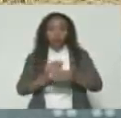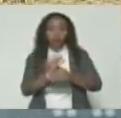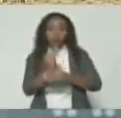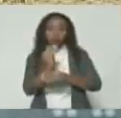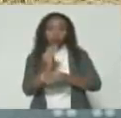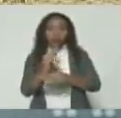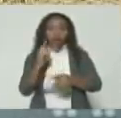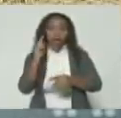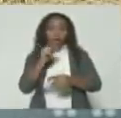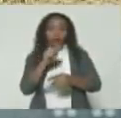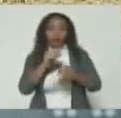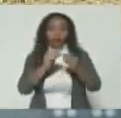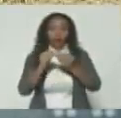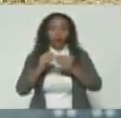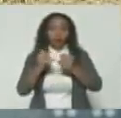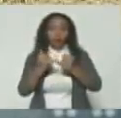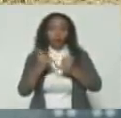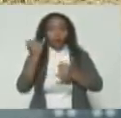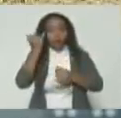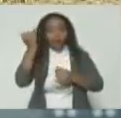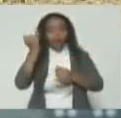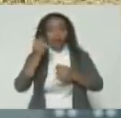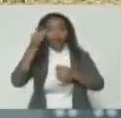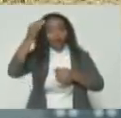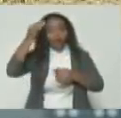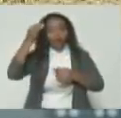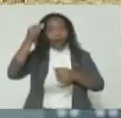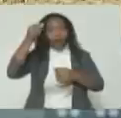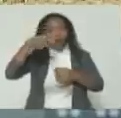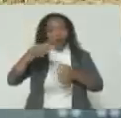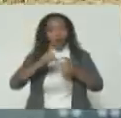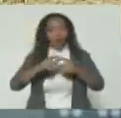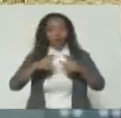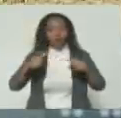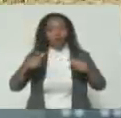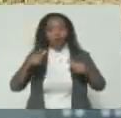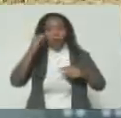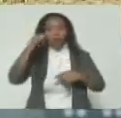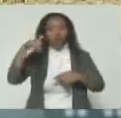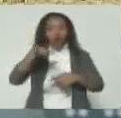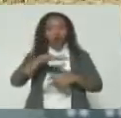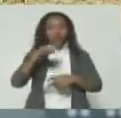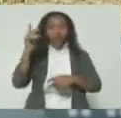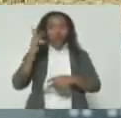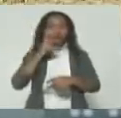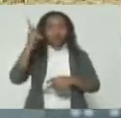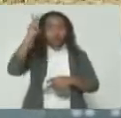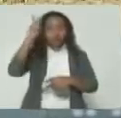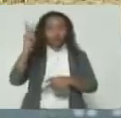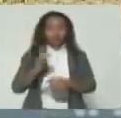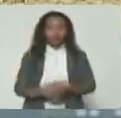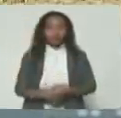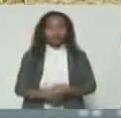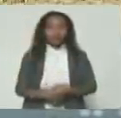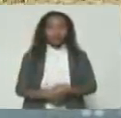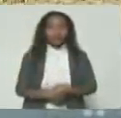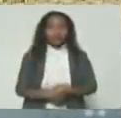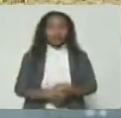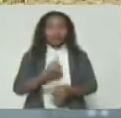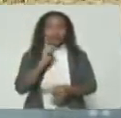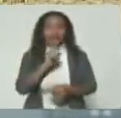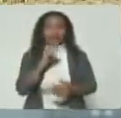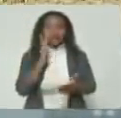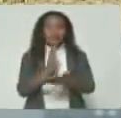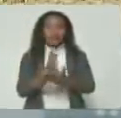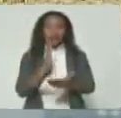Porque el CONUCO es creación de nuestros pueblos indígenas. El CONUCO como tal. Y el CONUCO siempre